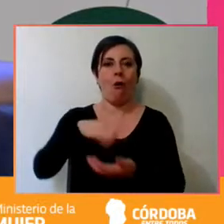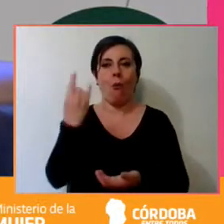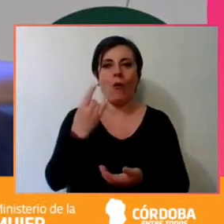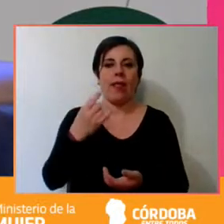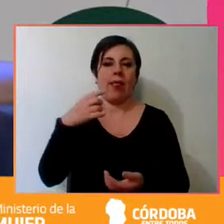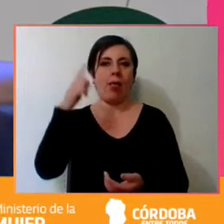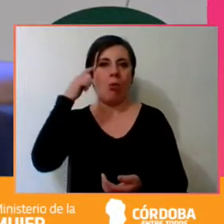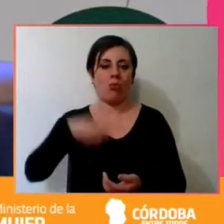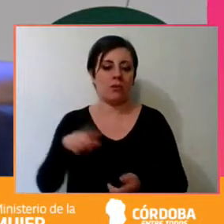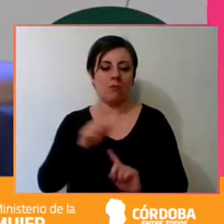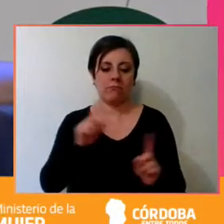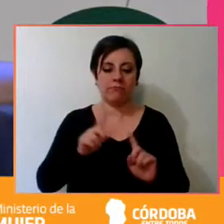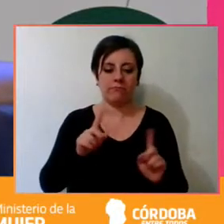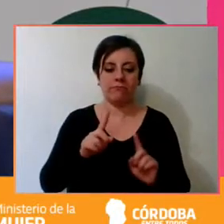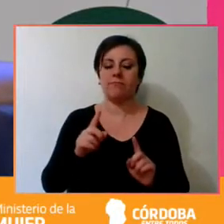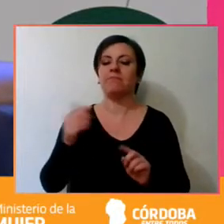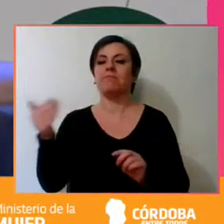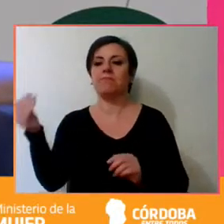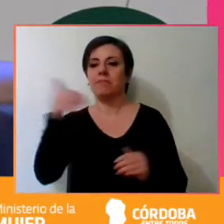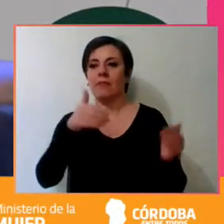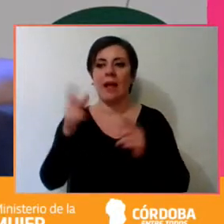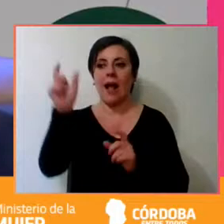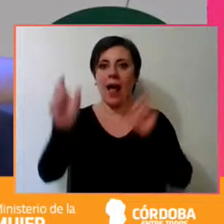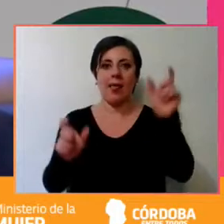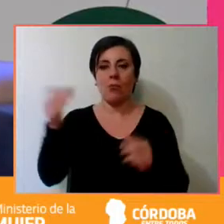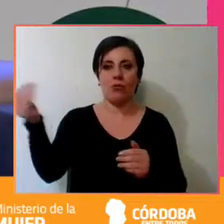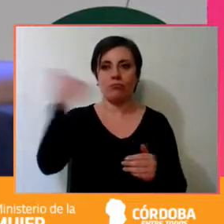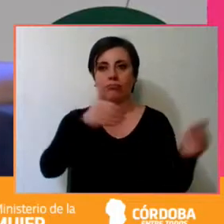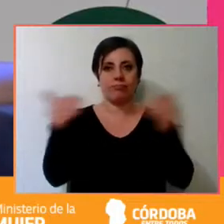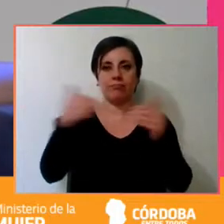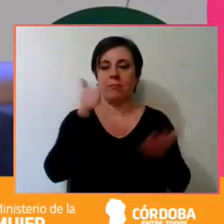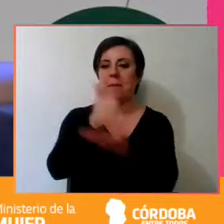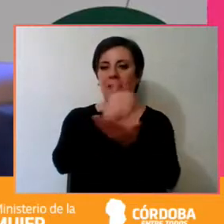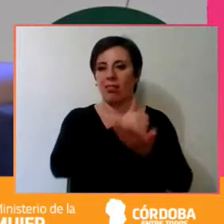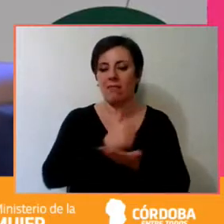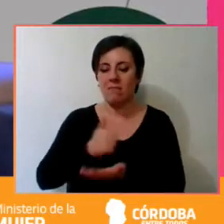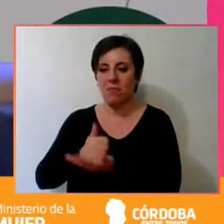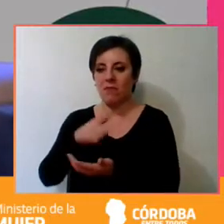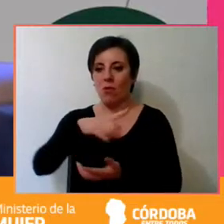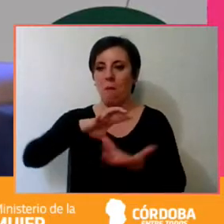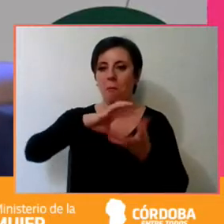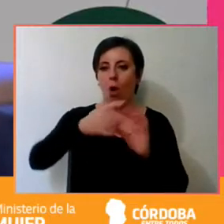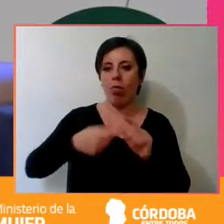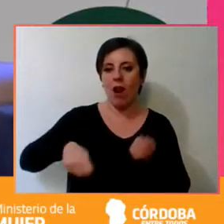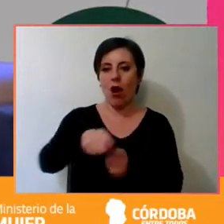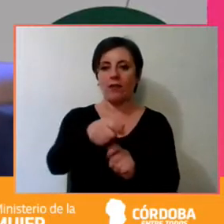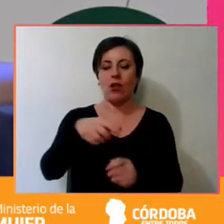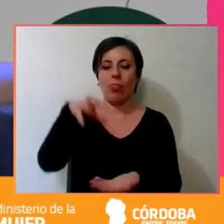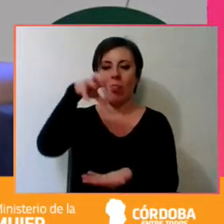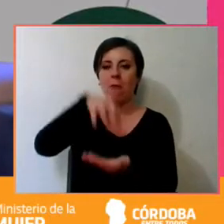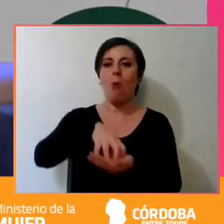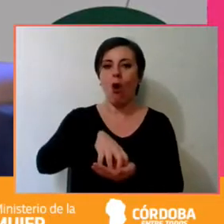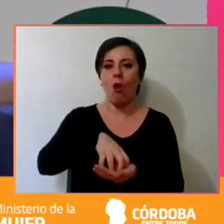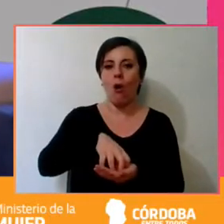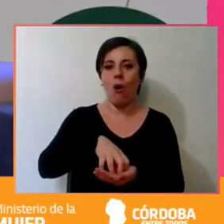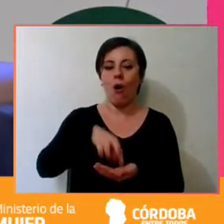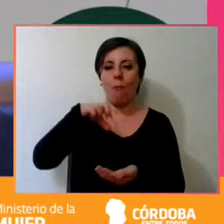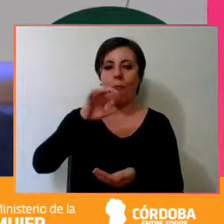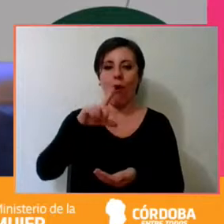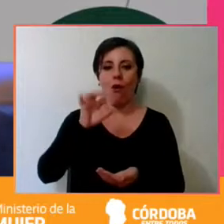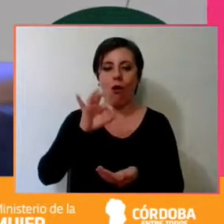hace con la intervención de todos los actores. Y eso es el modelo de gestión del Polo. Eso es lo que nosotros venimos